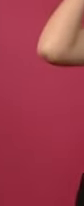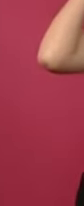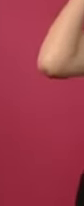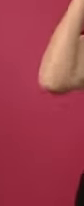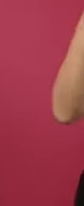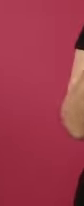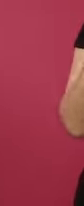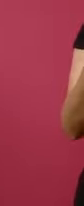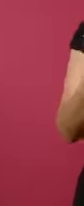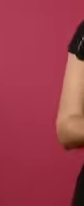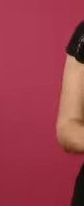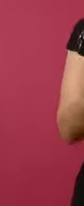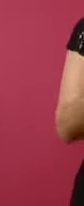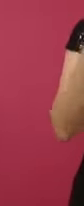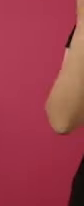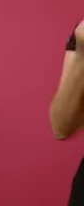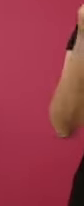el Poder Judicial.